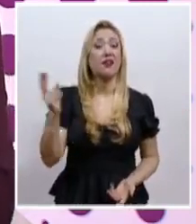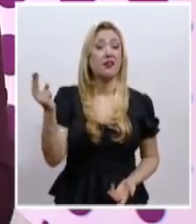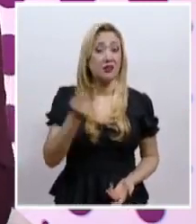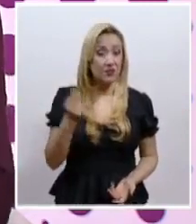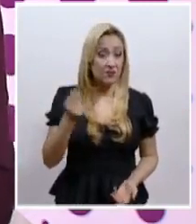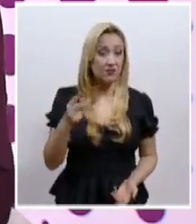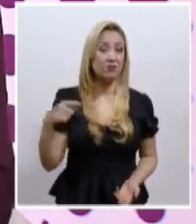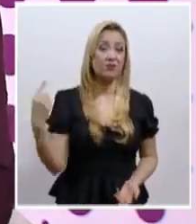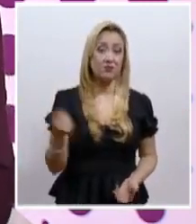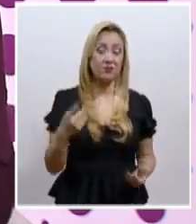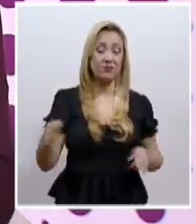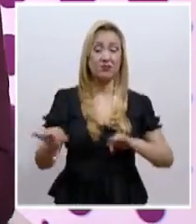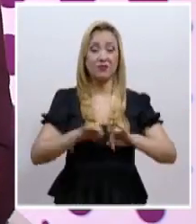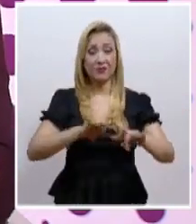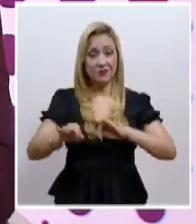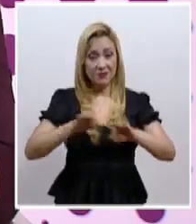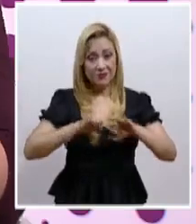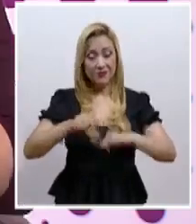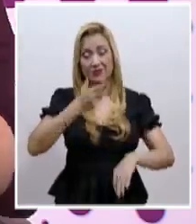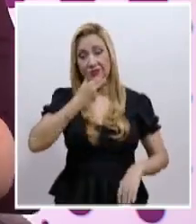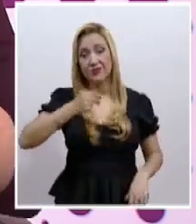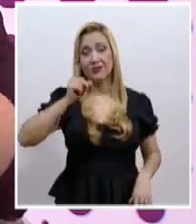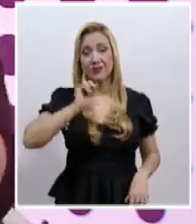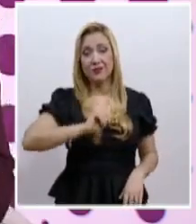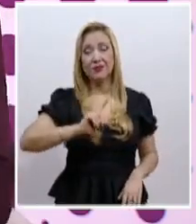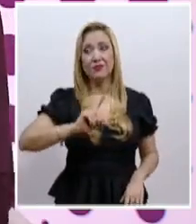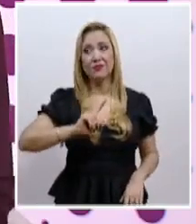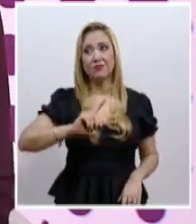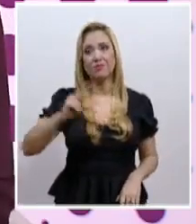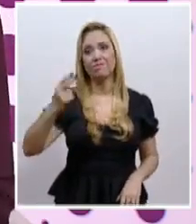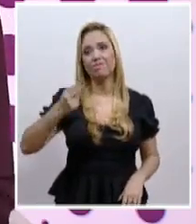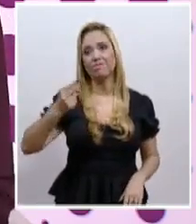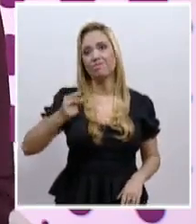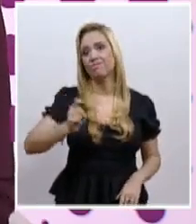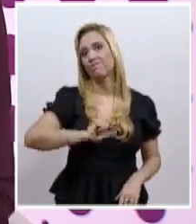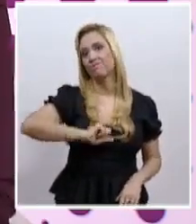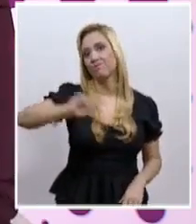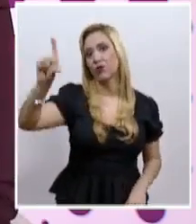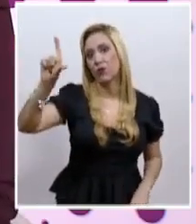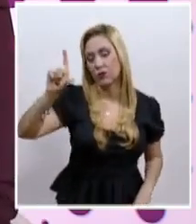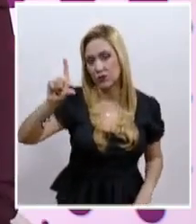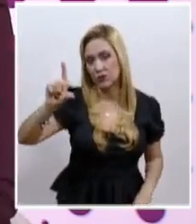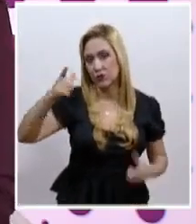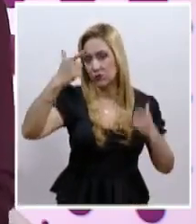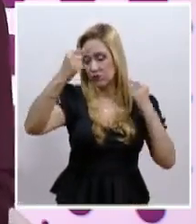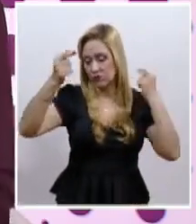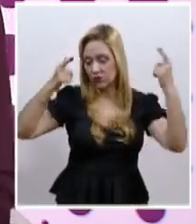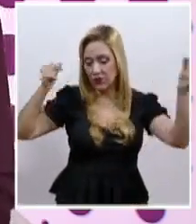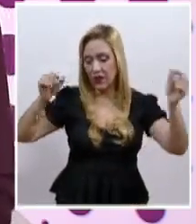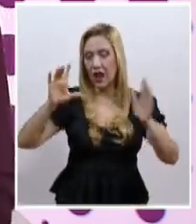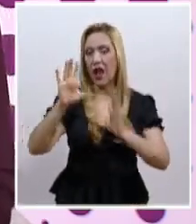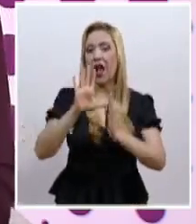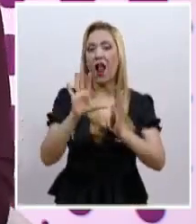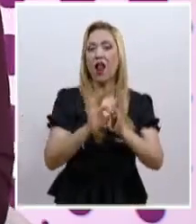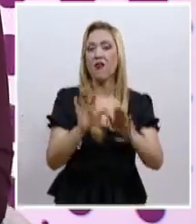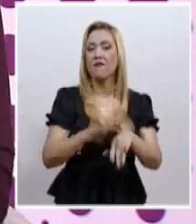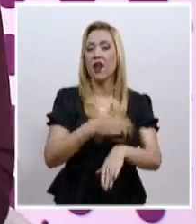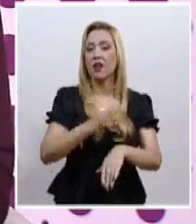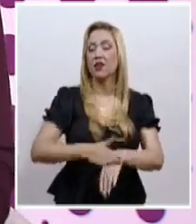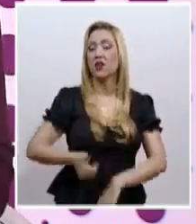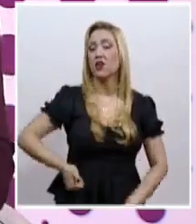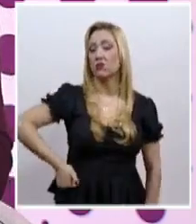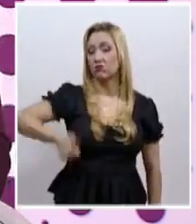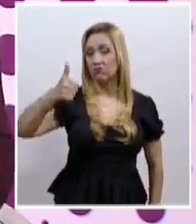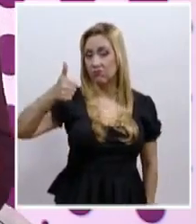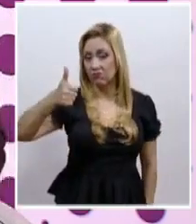de trabajadoras y trabajadores con un nivel muy alto de especialización y de calificación. ¿Eso qué hace?